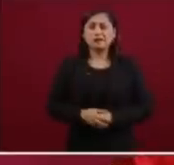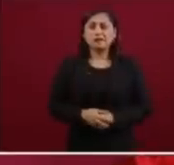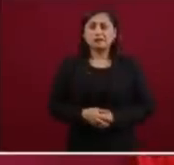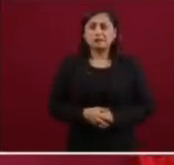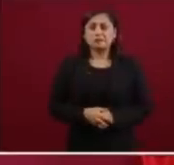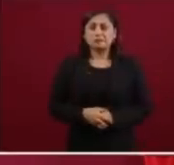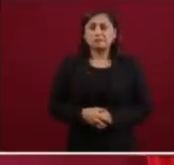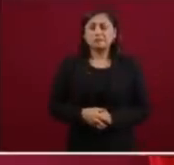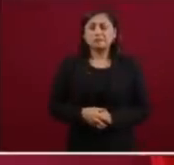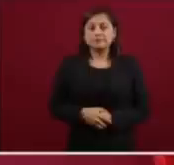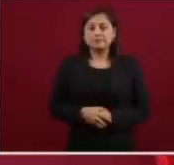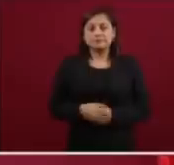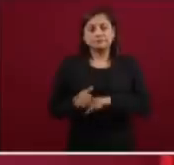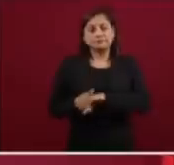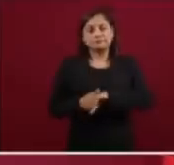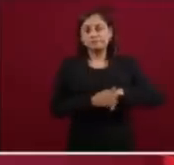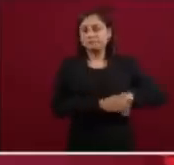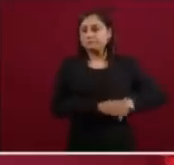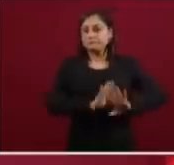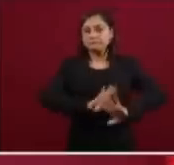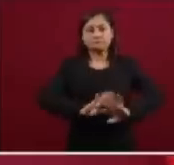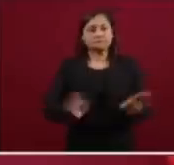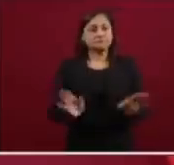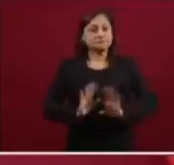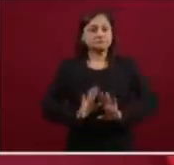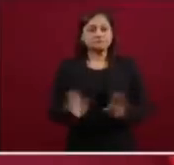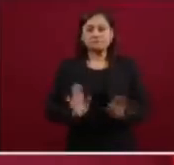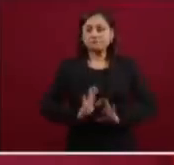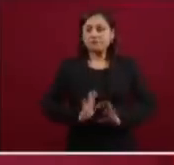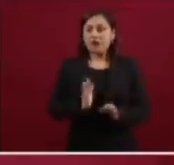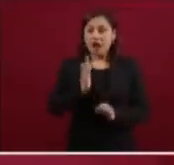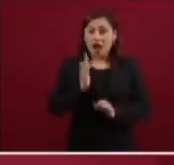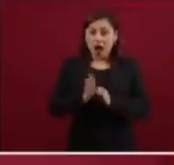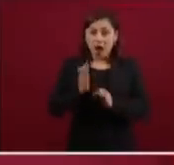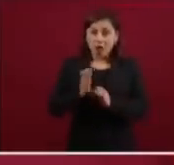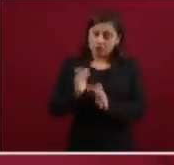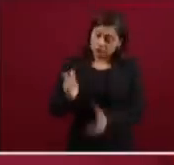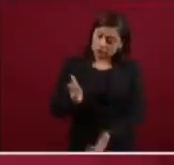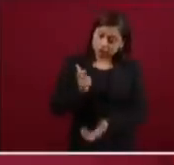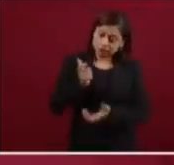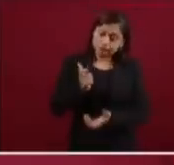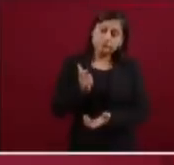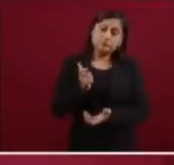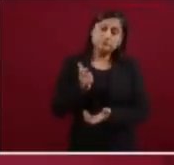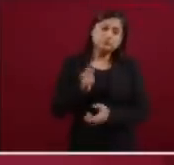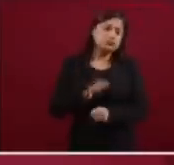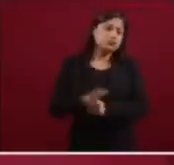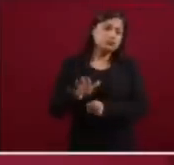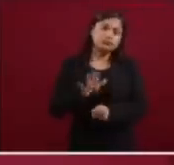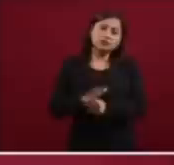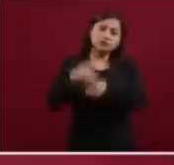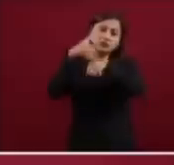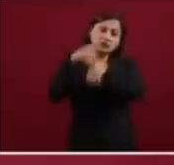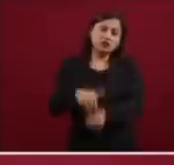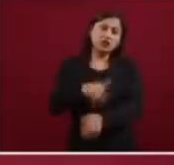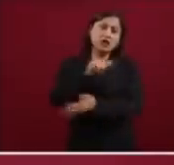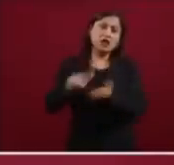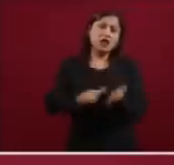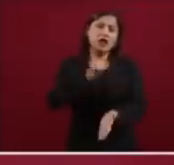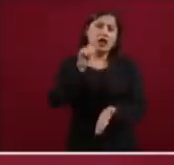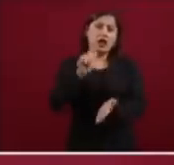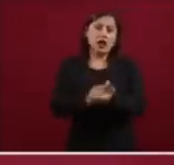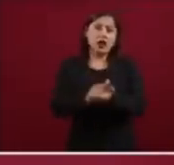es lo que se tiene de conformidad con la ley de coordinación fiscal